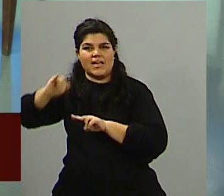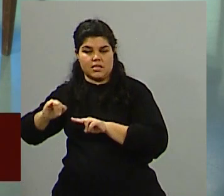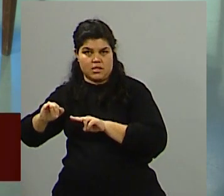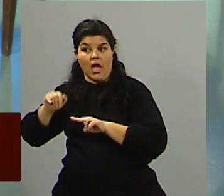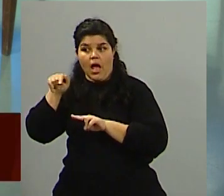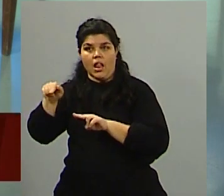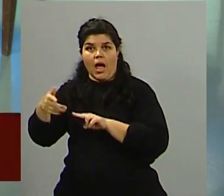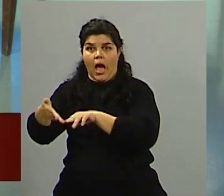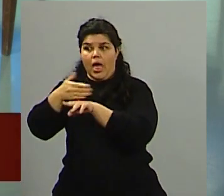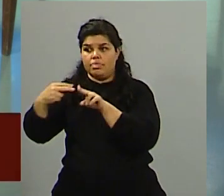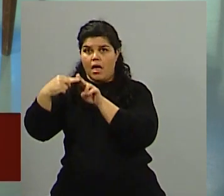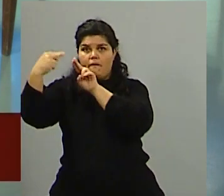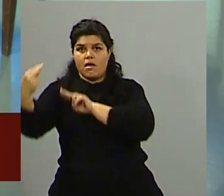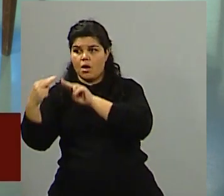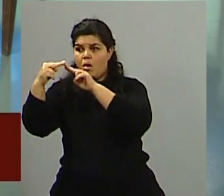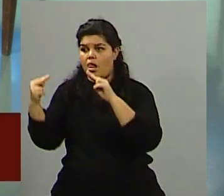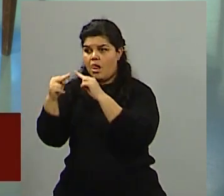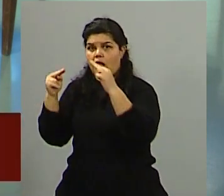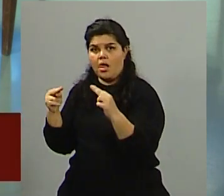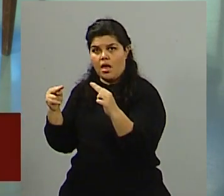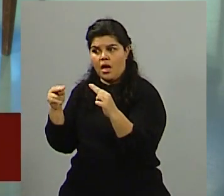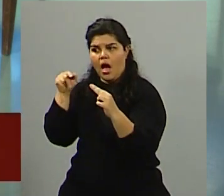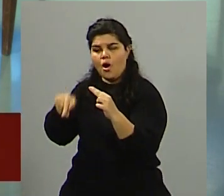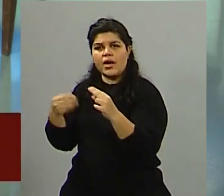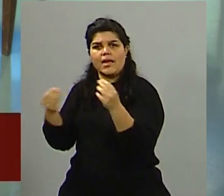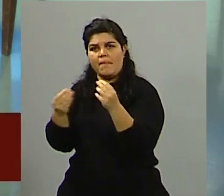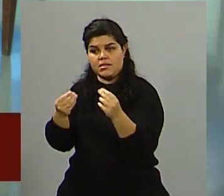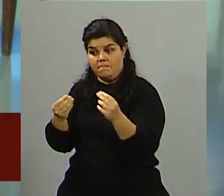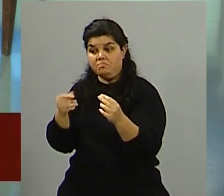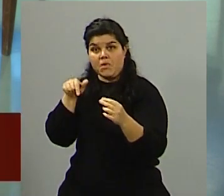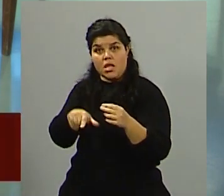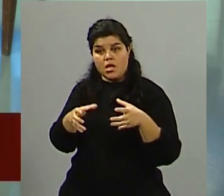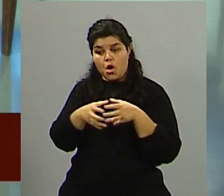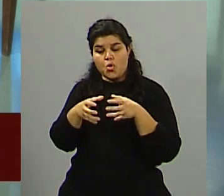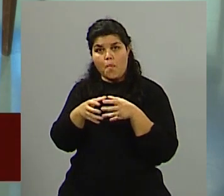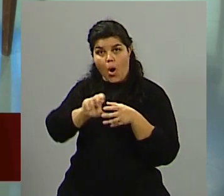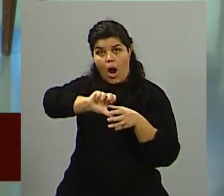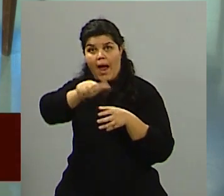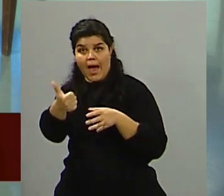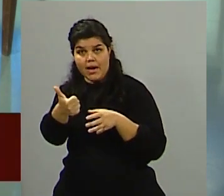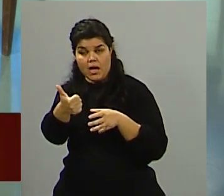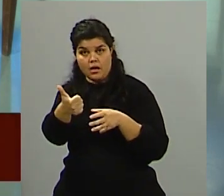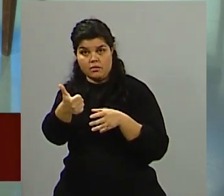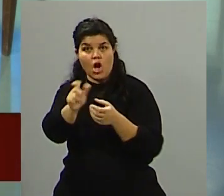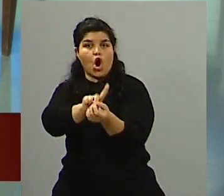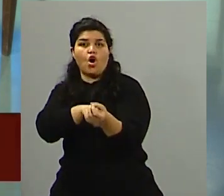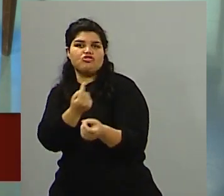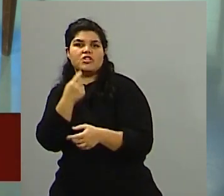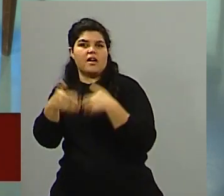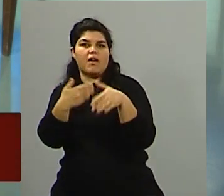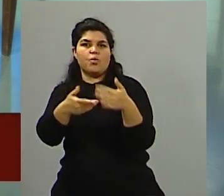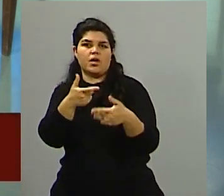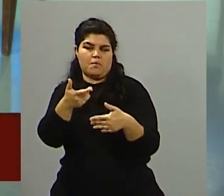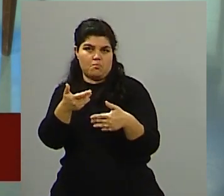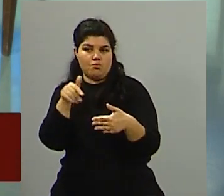función de lo que, si termina ganando una fuerza política, vamos a decir así, el conservadurismo, esto le termina dando en un